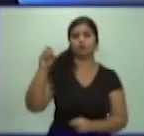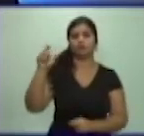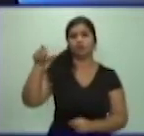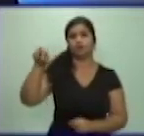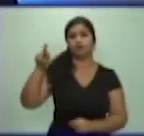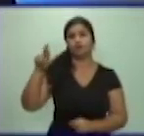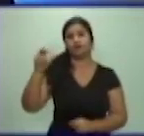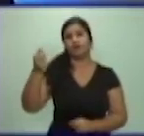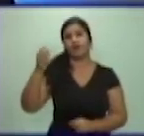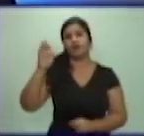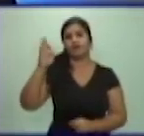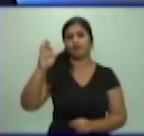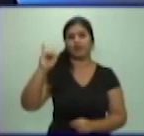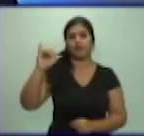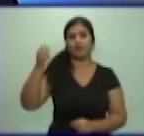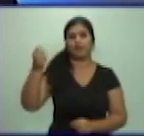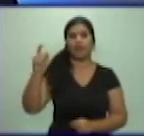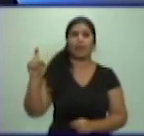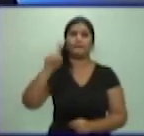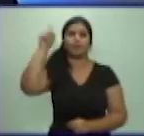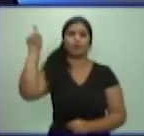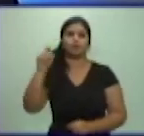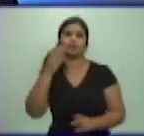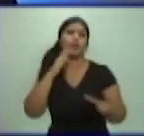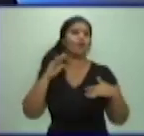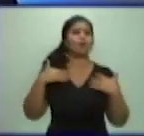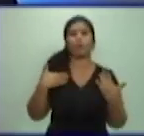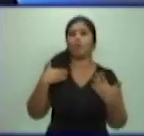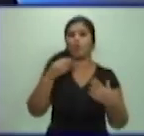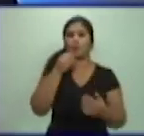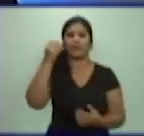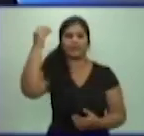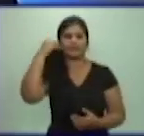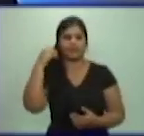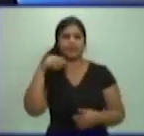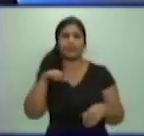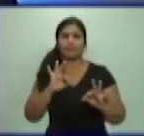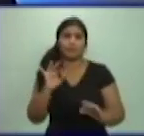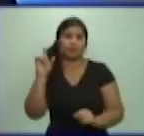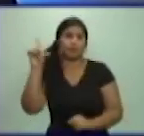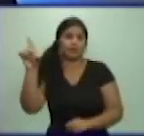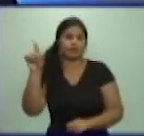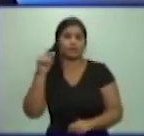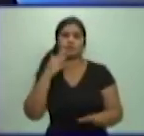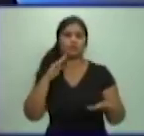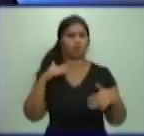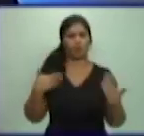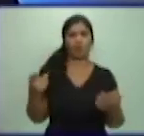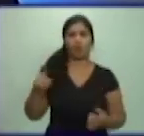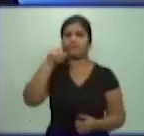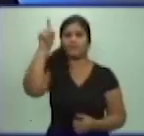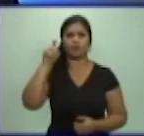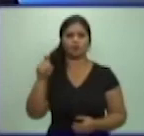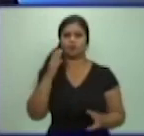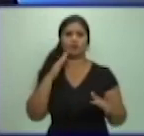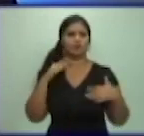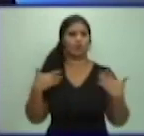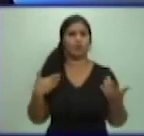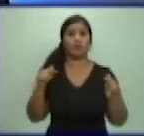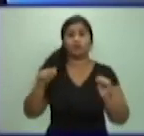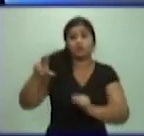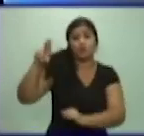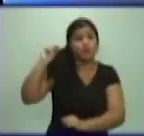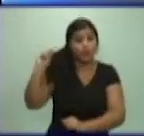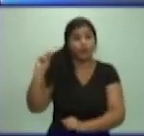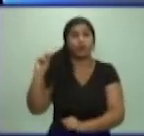el léxico? ¿Cuáles pudieran ser los tipos de preguntas? Esto es novedoso para ustedes, verlo como bloque en la prueba, porque